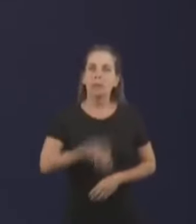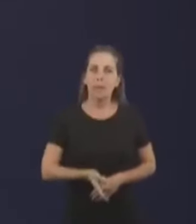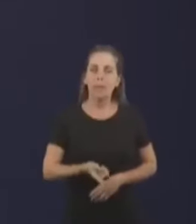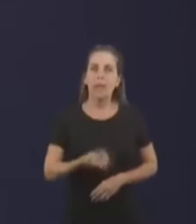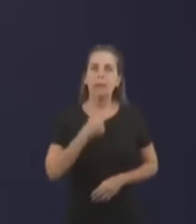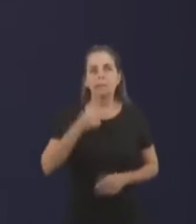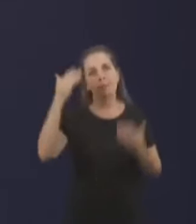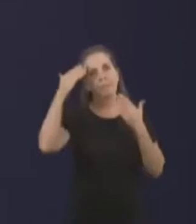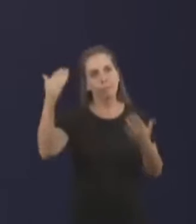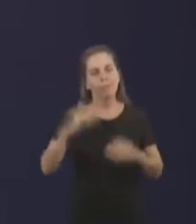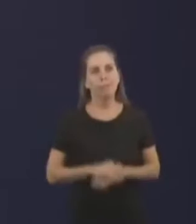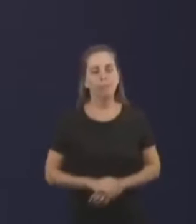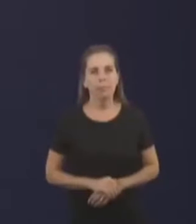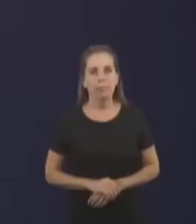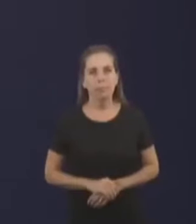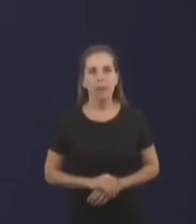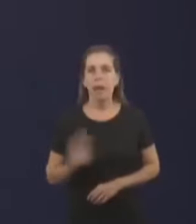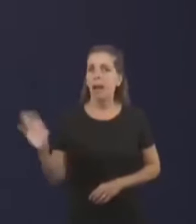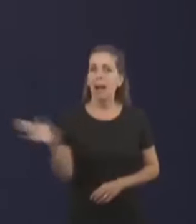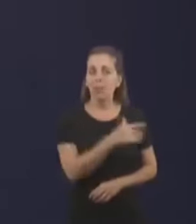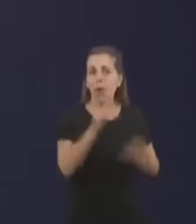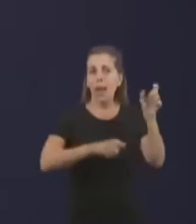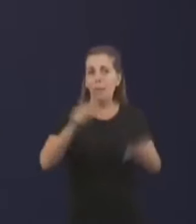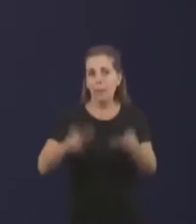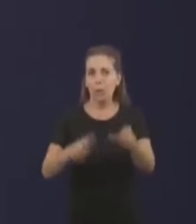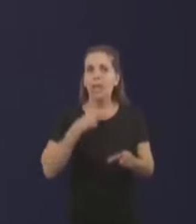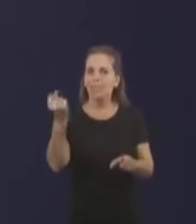quiero saludar a todos los que, queriendo ir a trabajar,